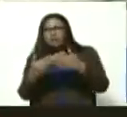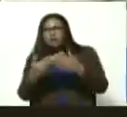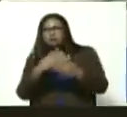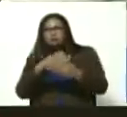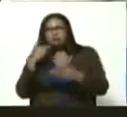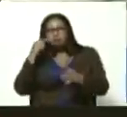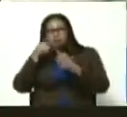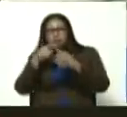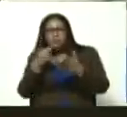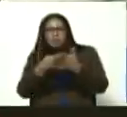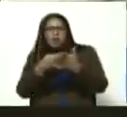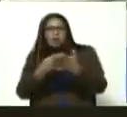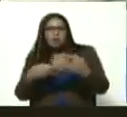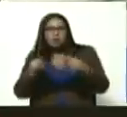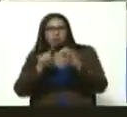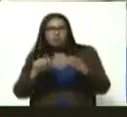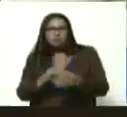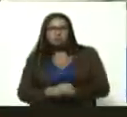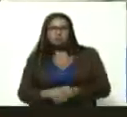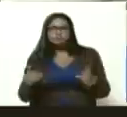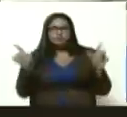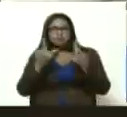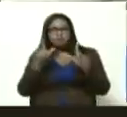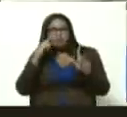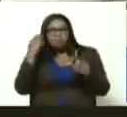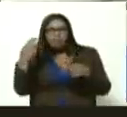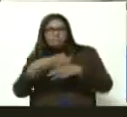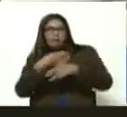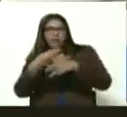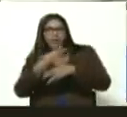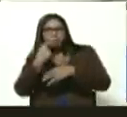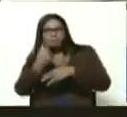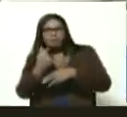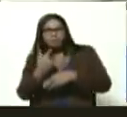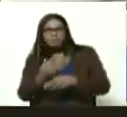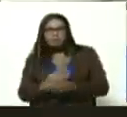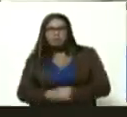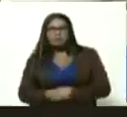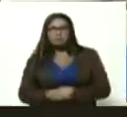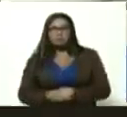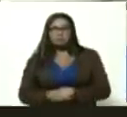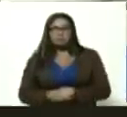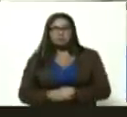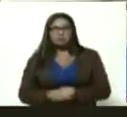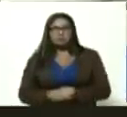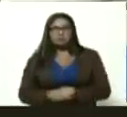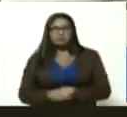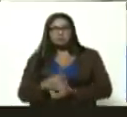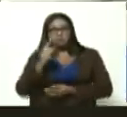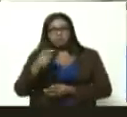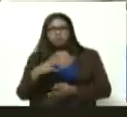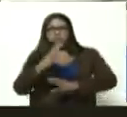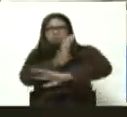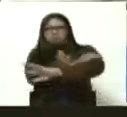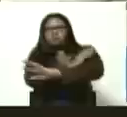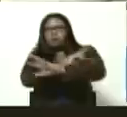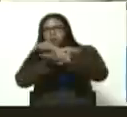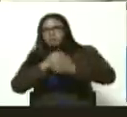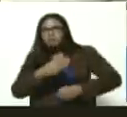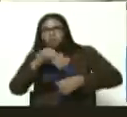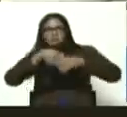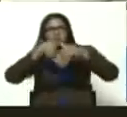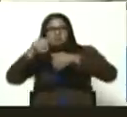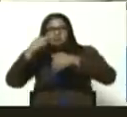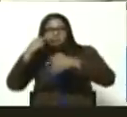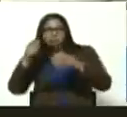que ellos mismos pagan una televisora mayamera de esa recontra opositora es una encuesta y